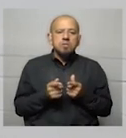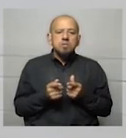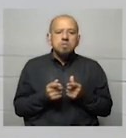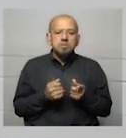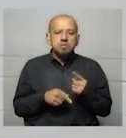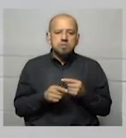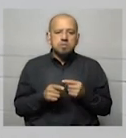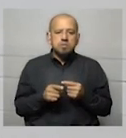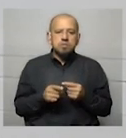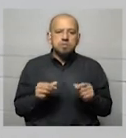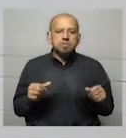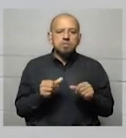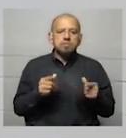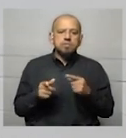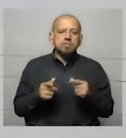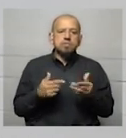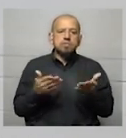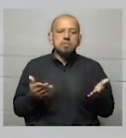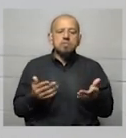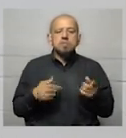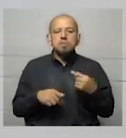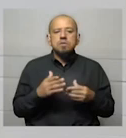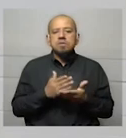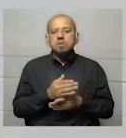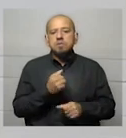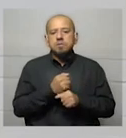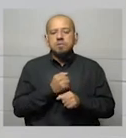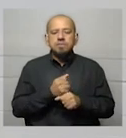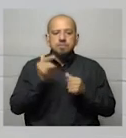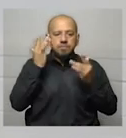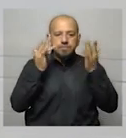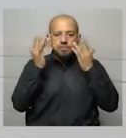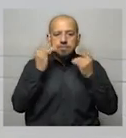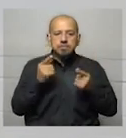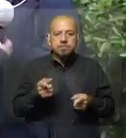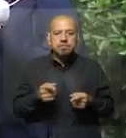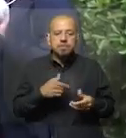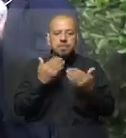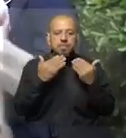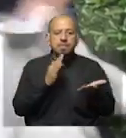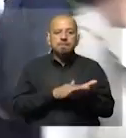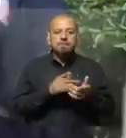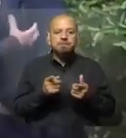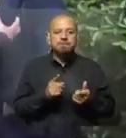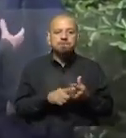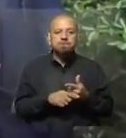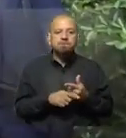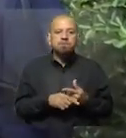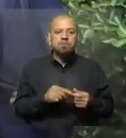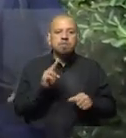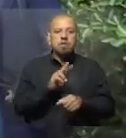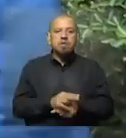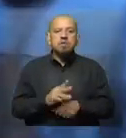una posibilidad de hacer algo bastante copado, que siempre es trabajar con artistas, hablar con ellos, visitar